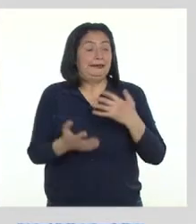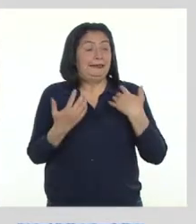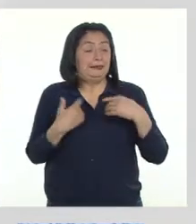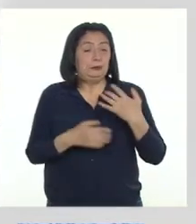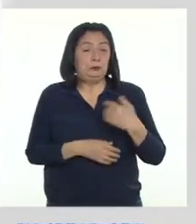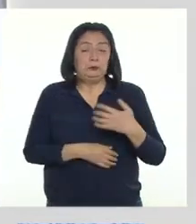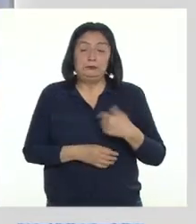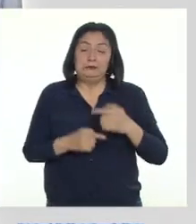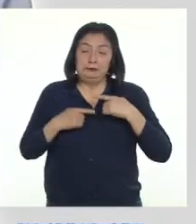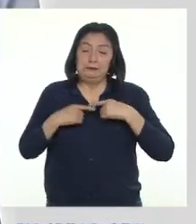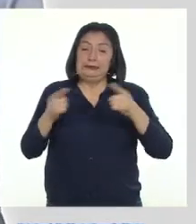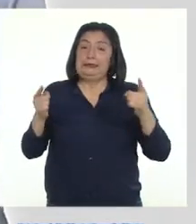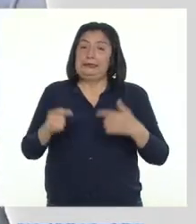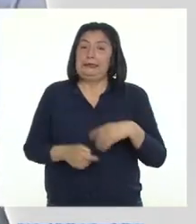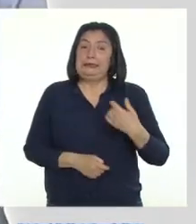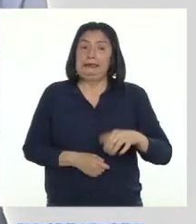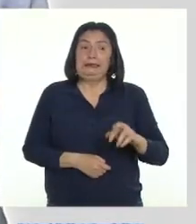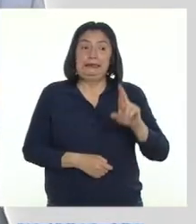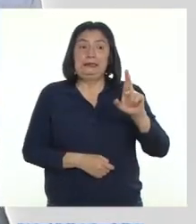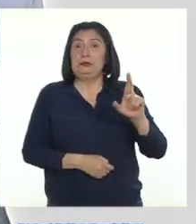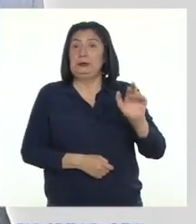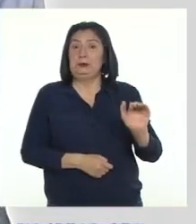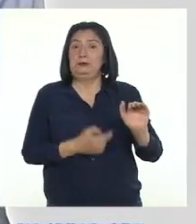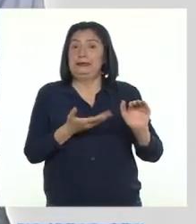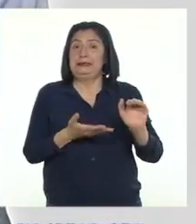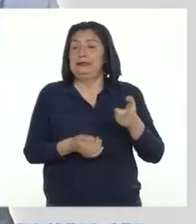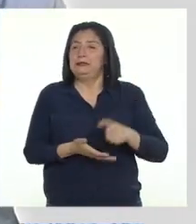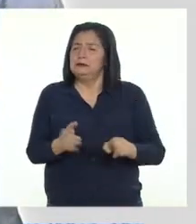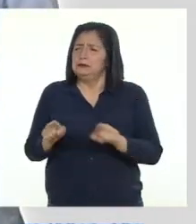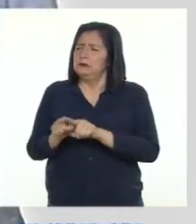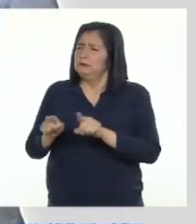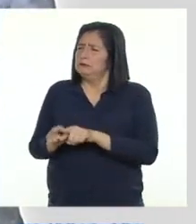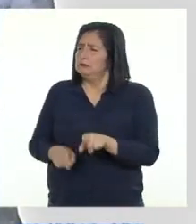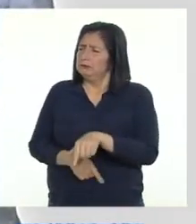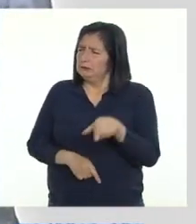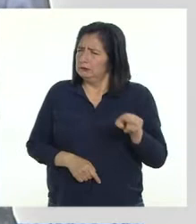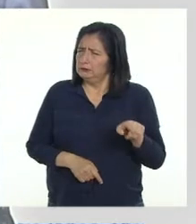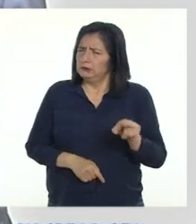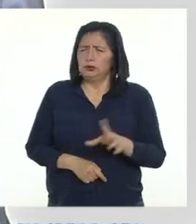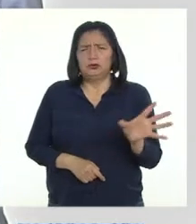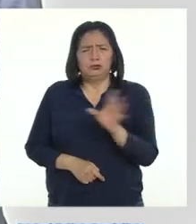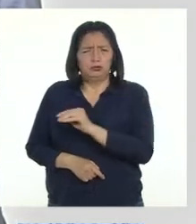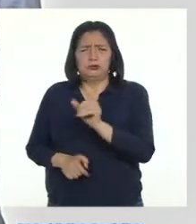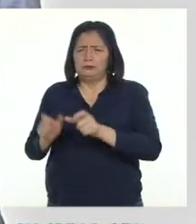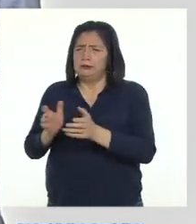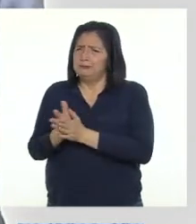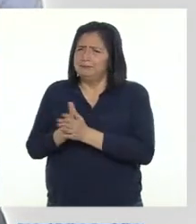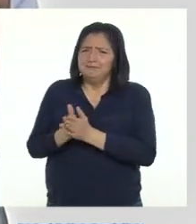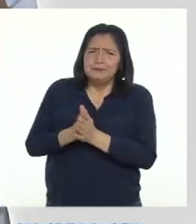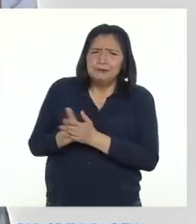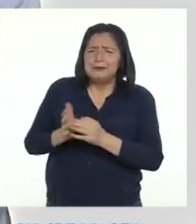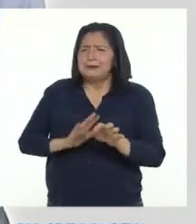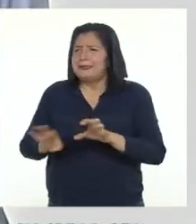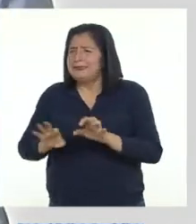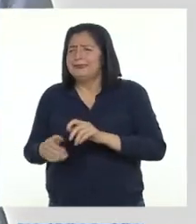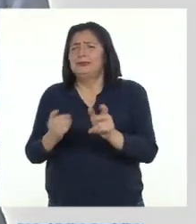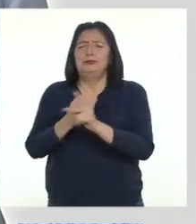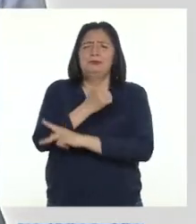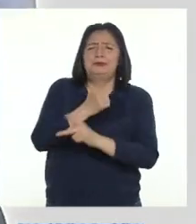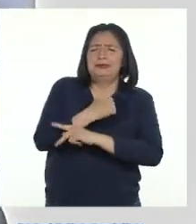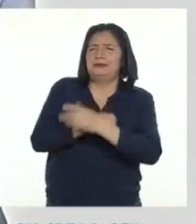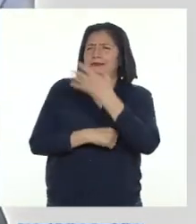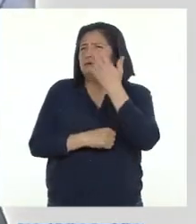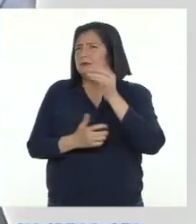Increíble, qué gran mensaje nos deja Romina. Al igual que ella, todos tenemos grandes deseos por construir un país